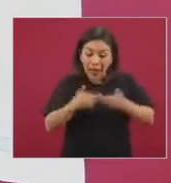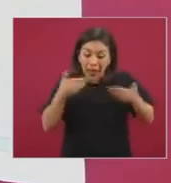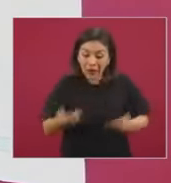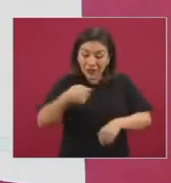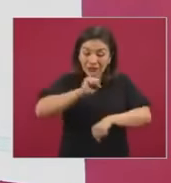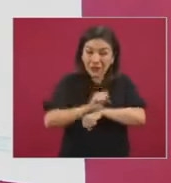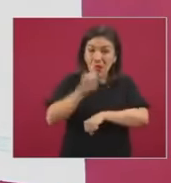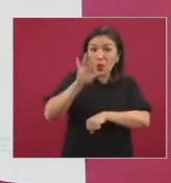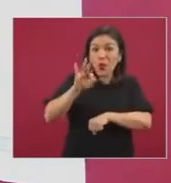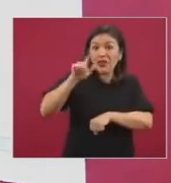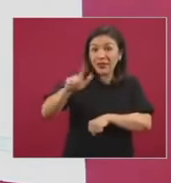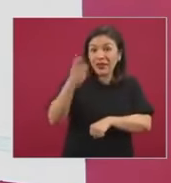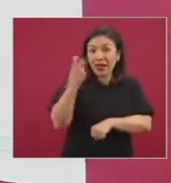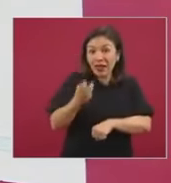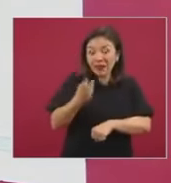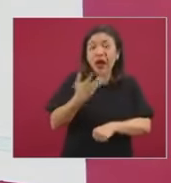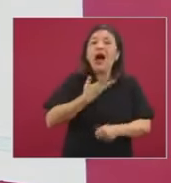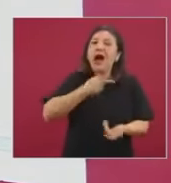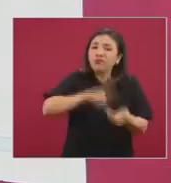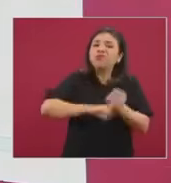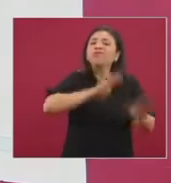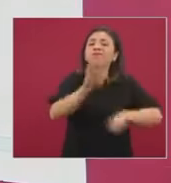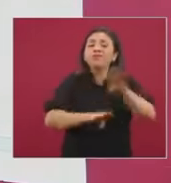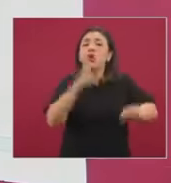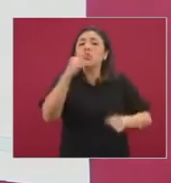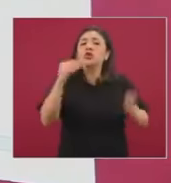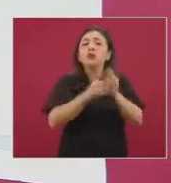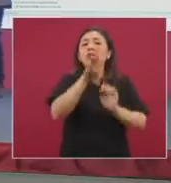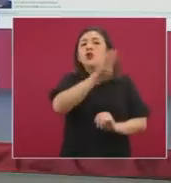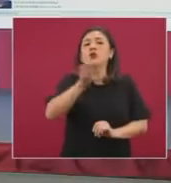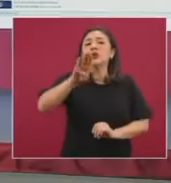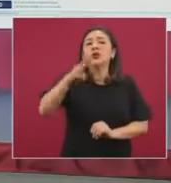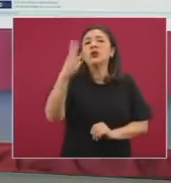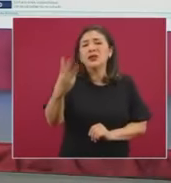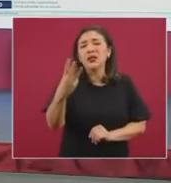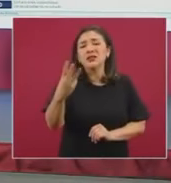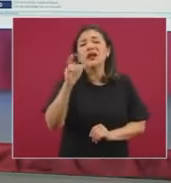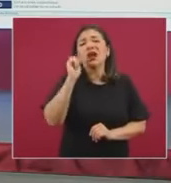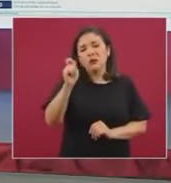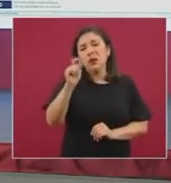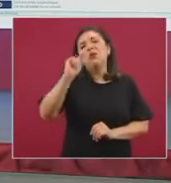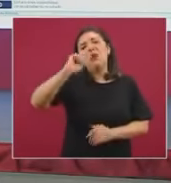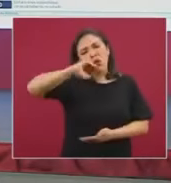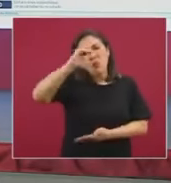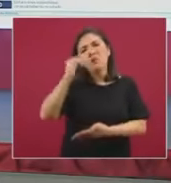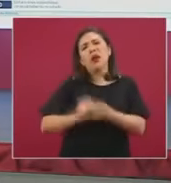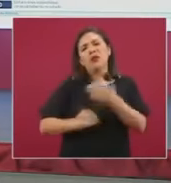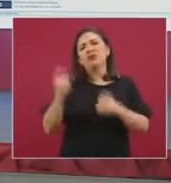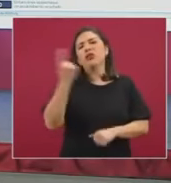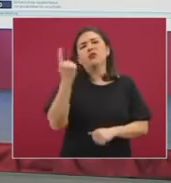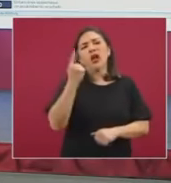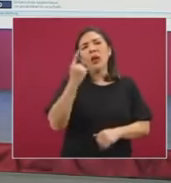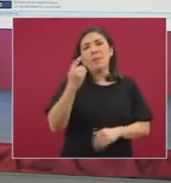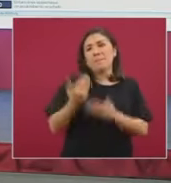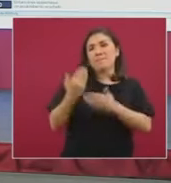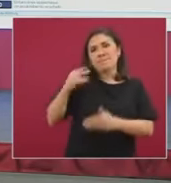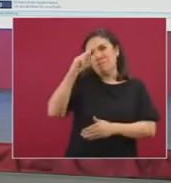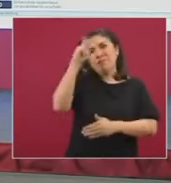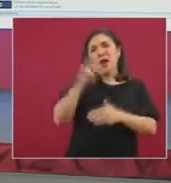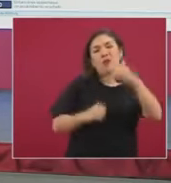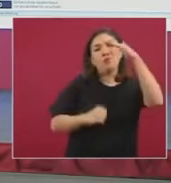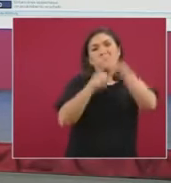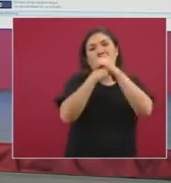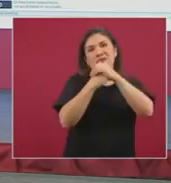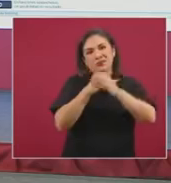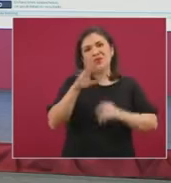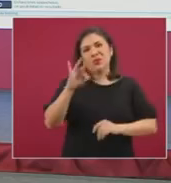semana, la semana 47, fueron 2.993, que refleja una disminución con respecto al punto máximo del